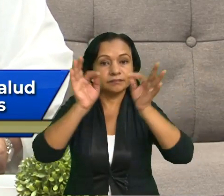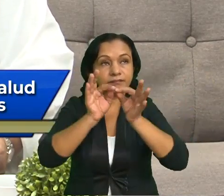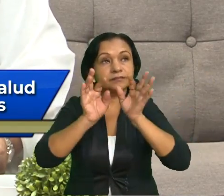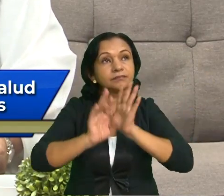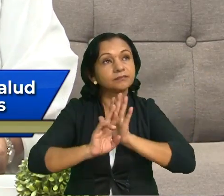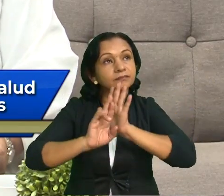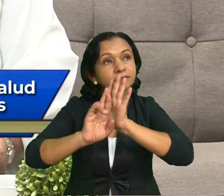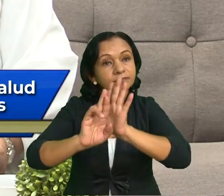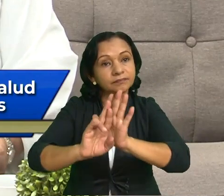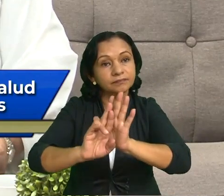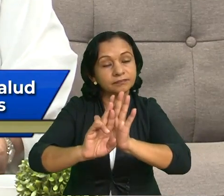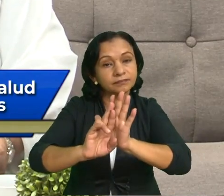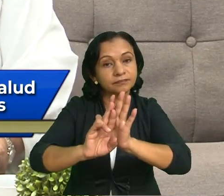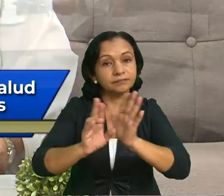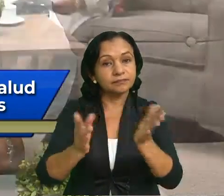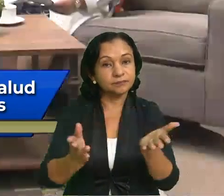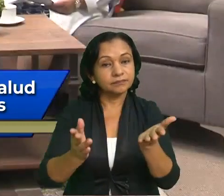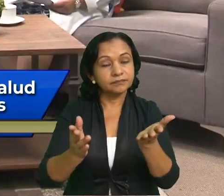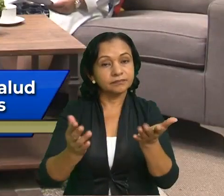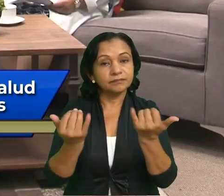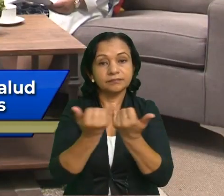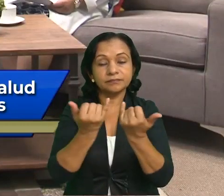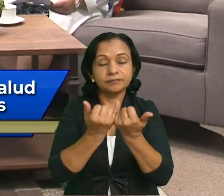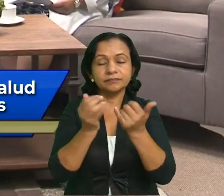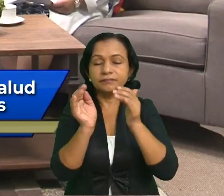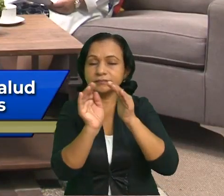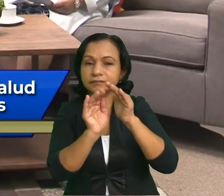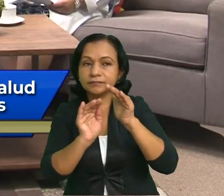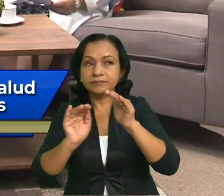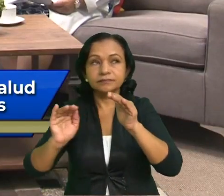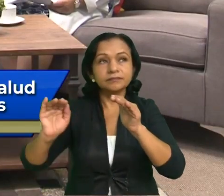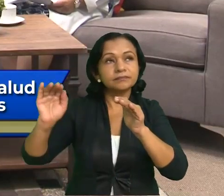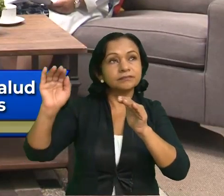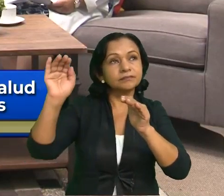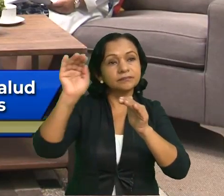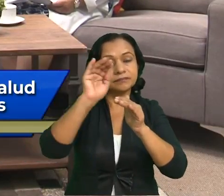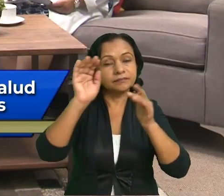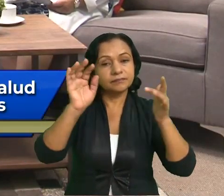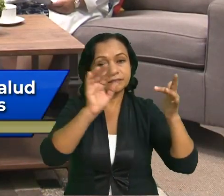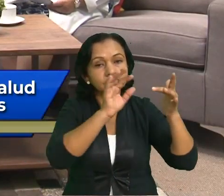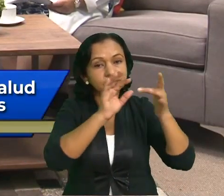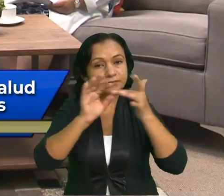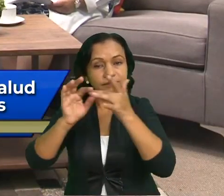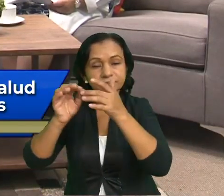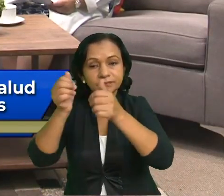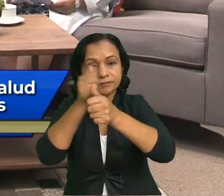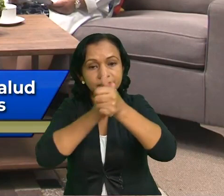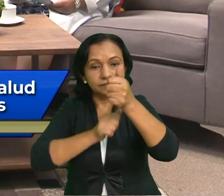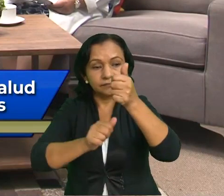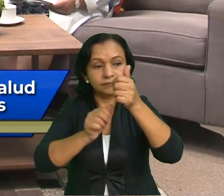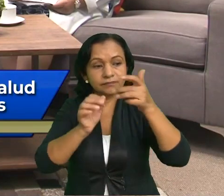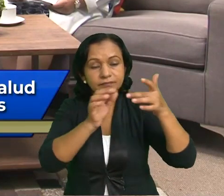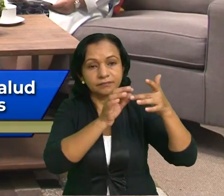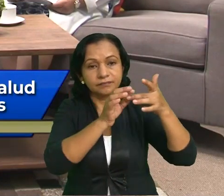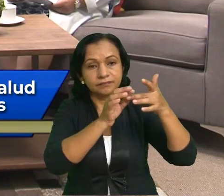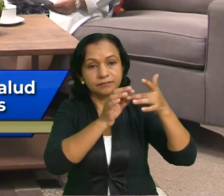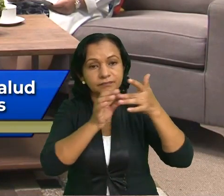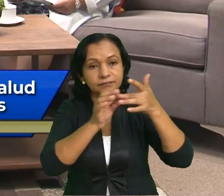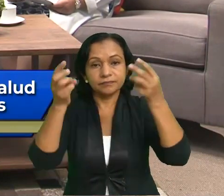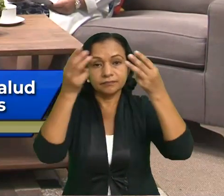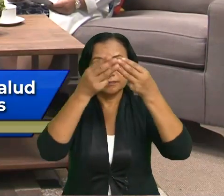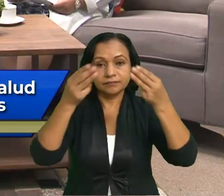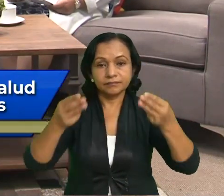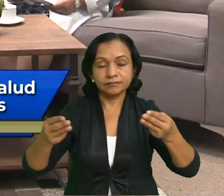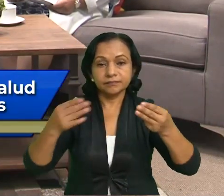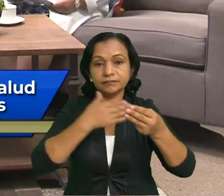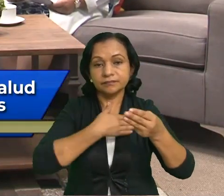respuesta y quedarnos en un nivel sino que trascender a especialidades y ayudas especialidades y a fortalecer el equipamiento para dar una